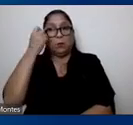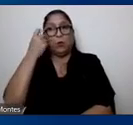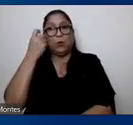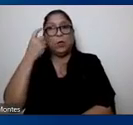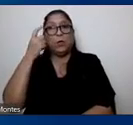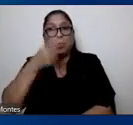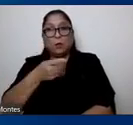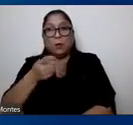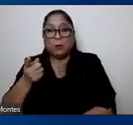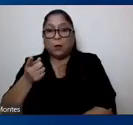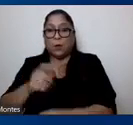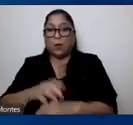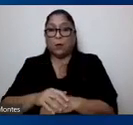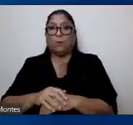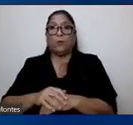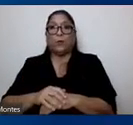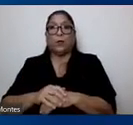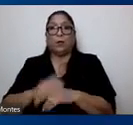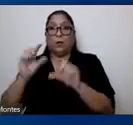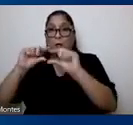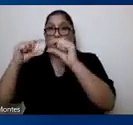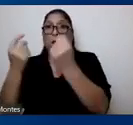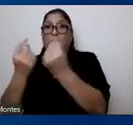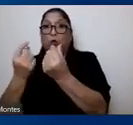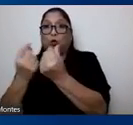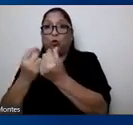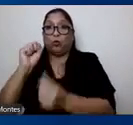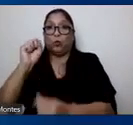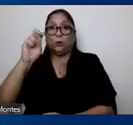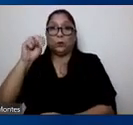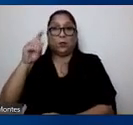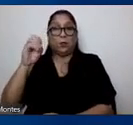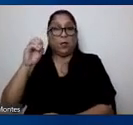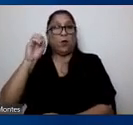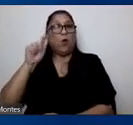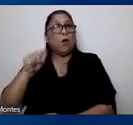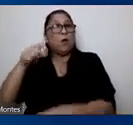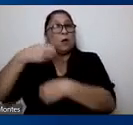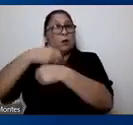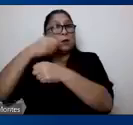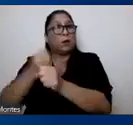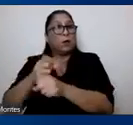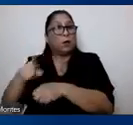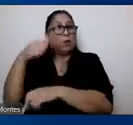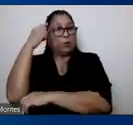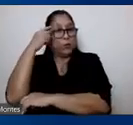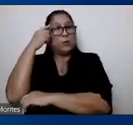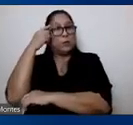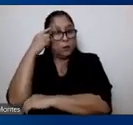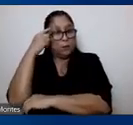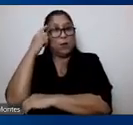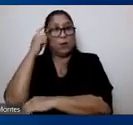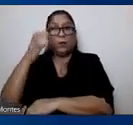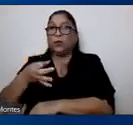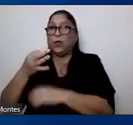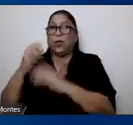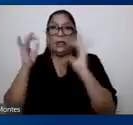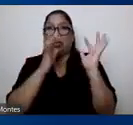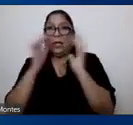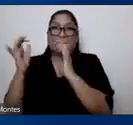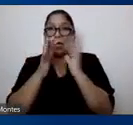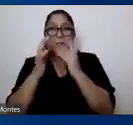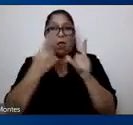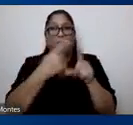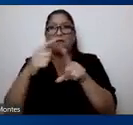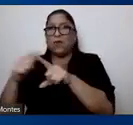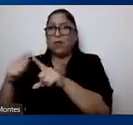que el grupo Sendero Luminoso idea una lógica subversiva, una lógica de guerra no convencional. El